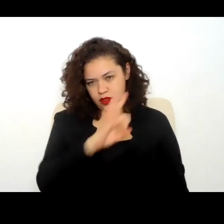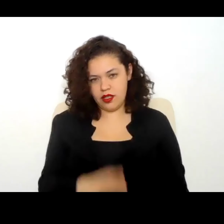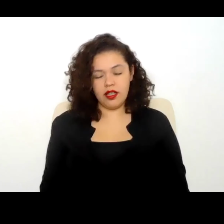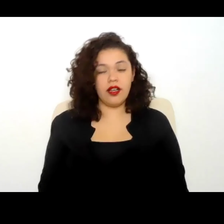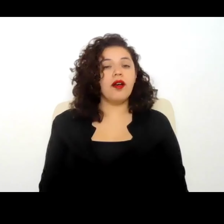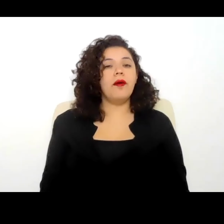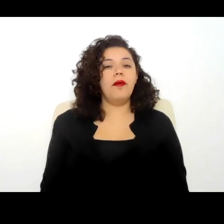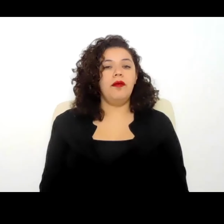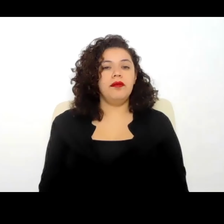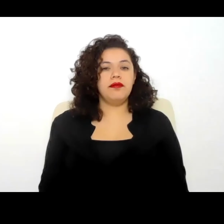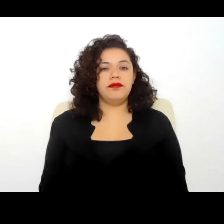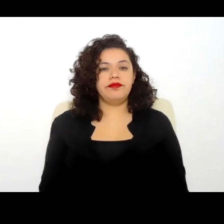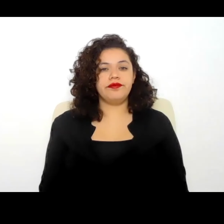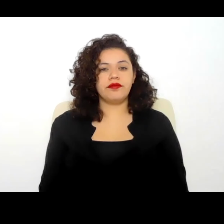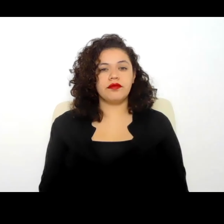que